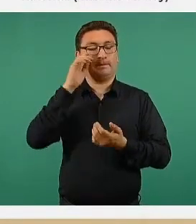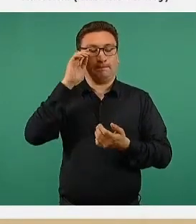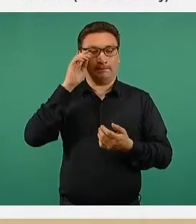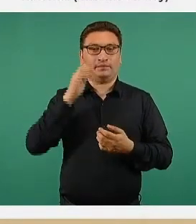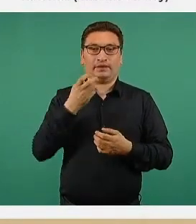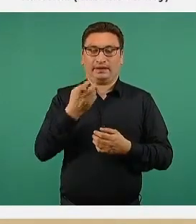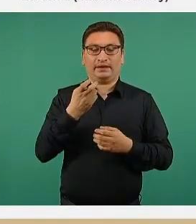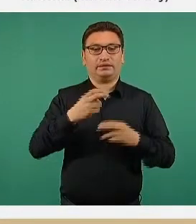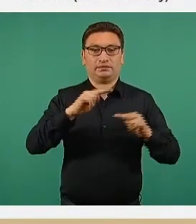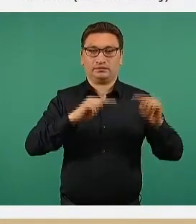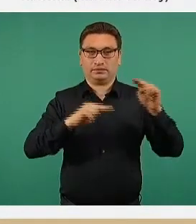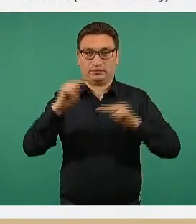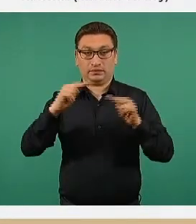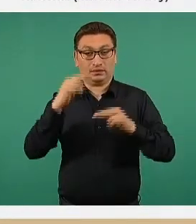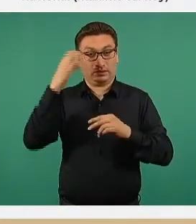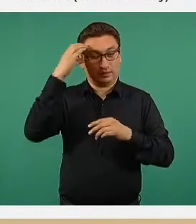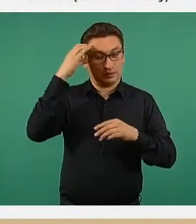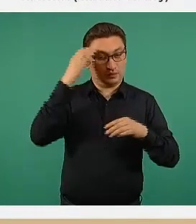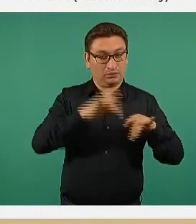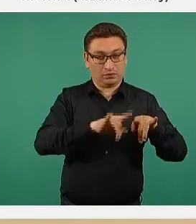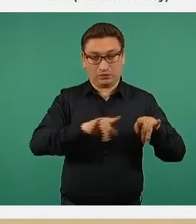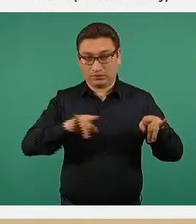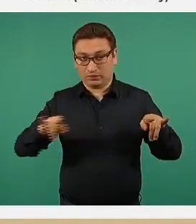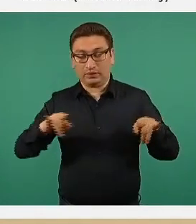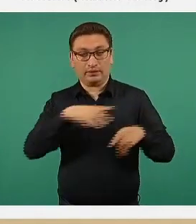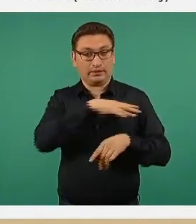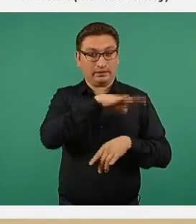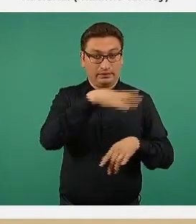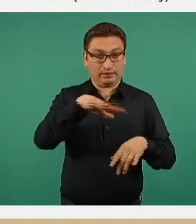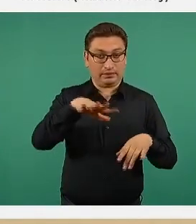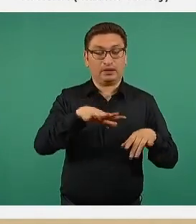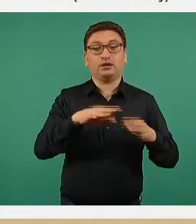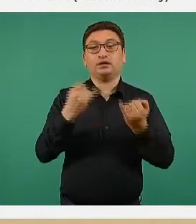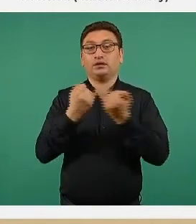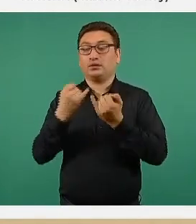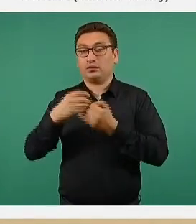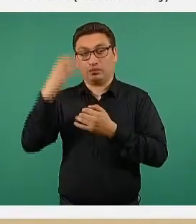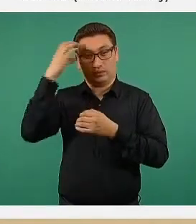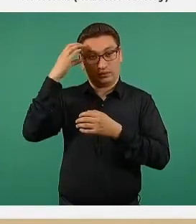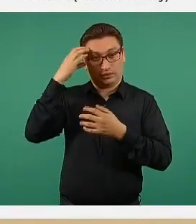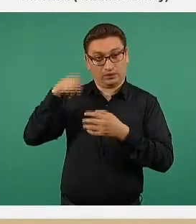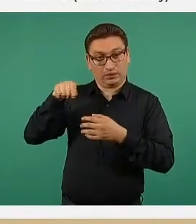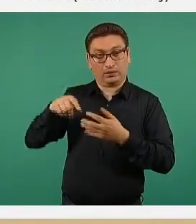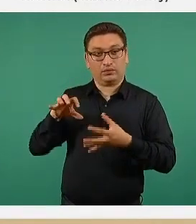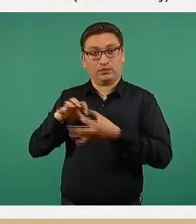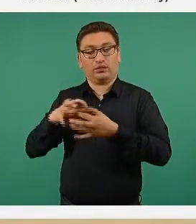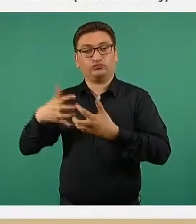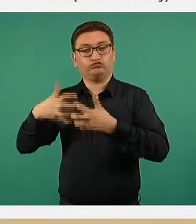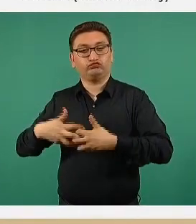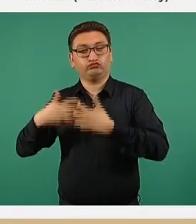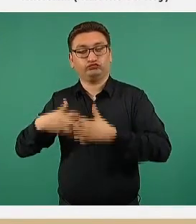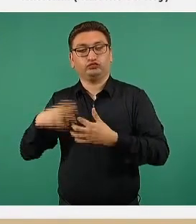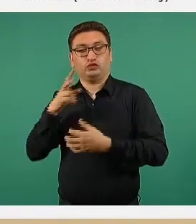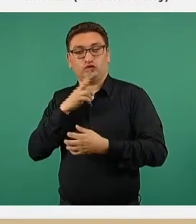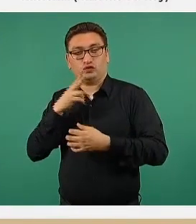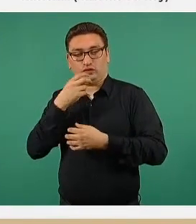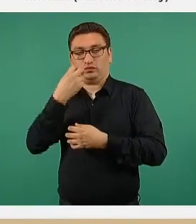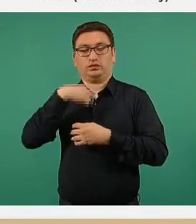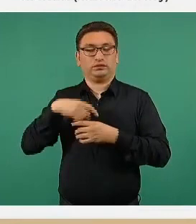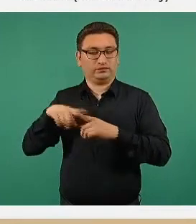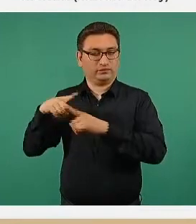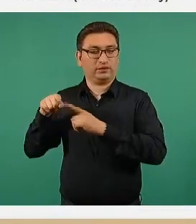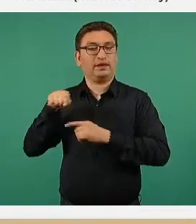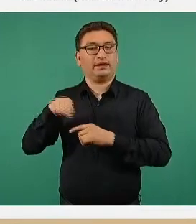la cifra de camas generales y las camas con ventilador mecánico. Podemos visualizar que en este momento hay